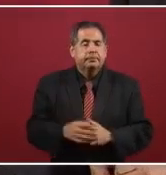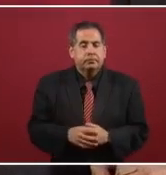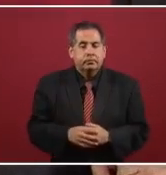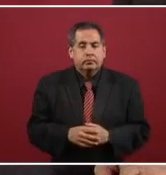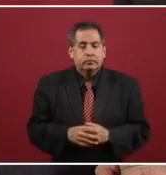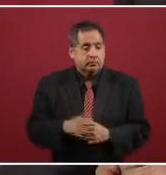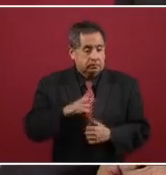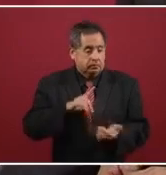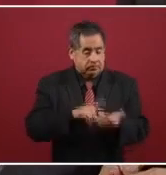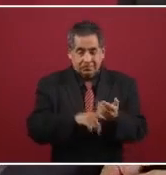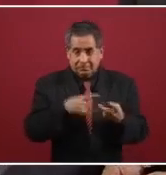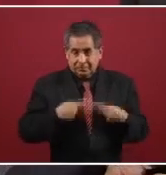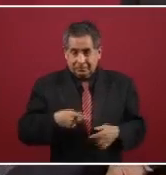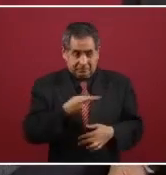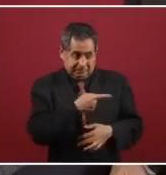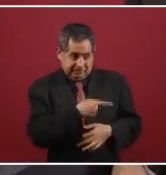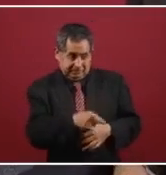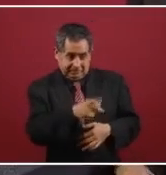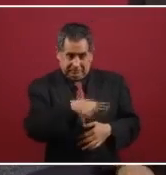hay pobreza